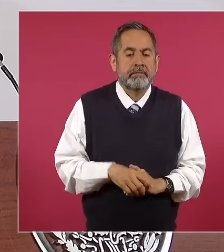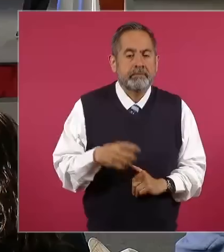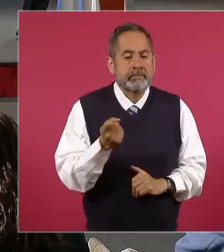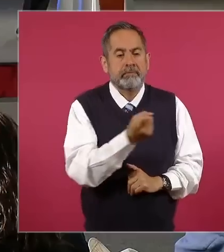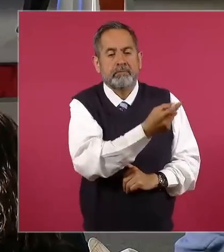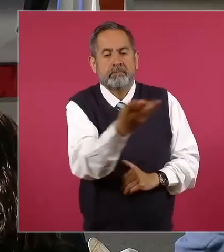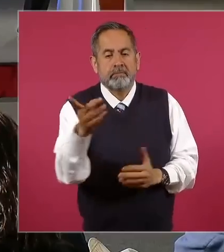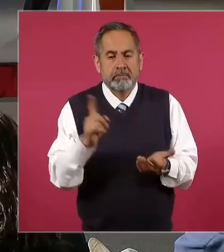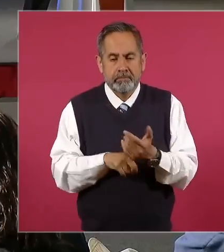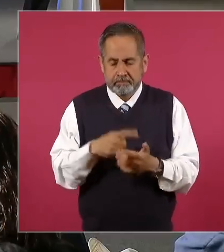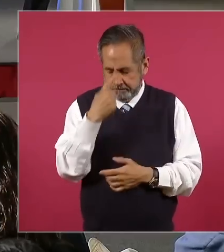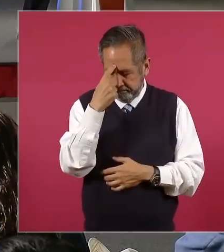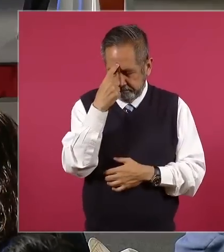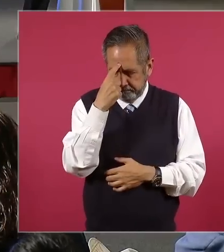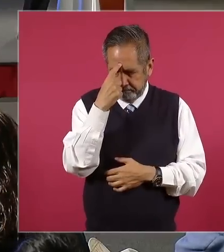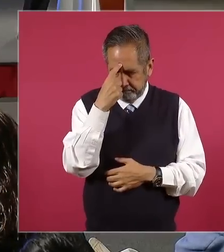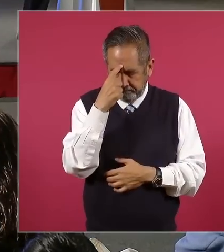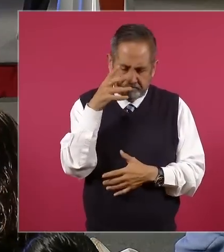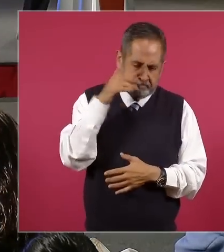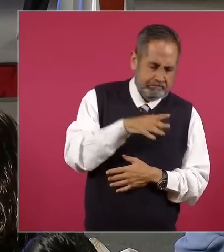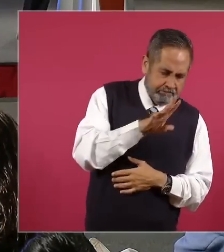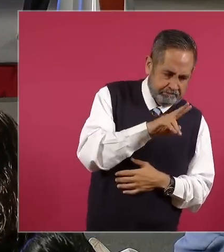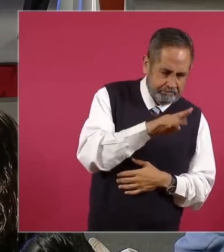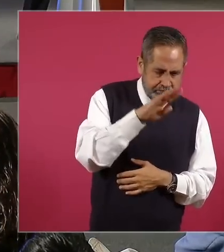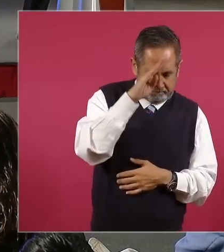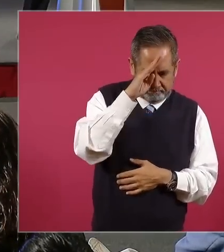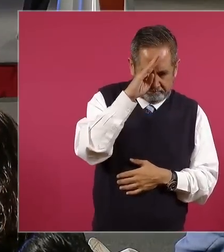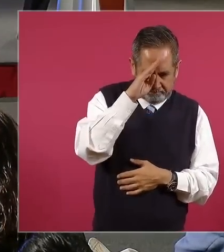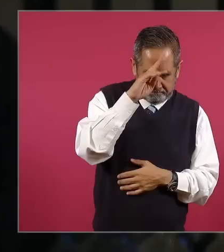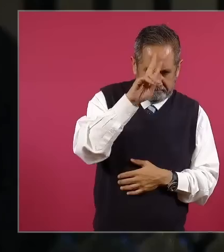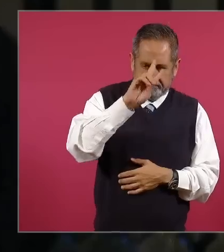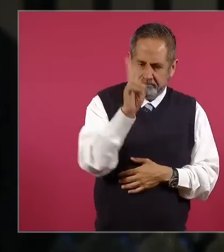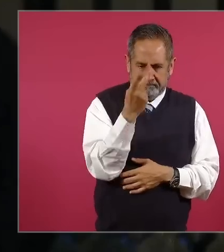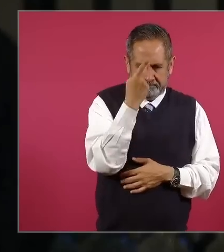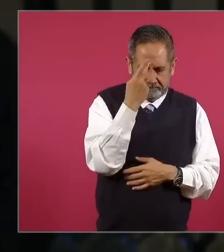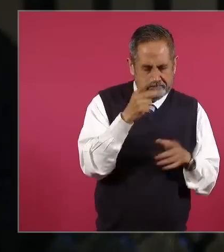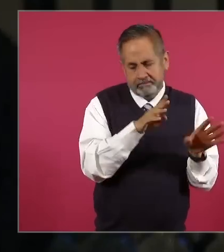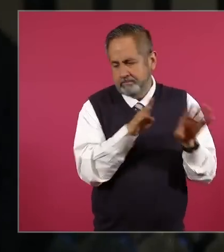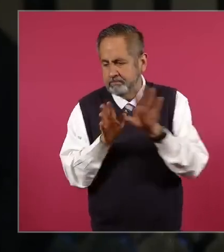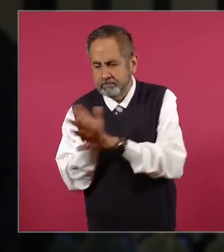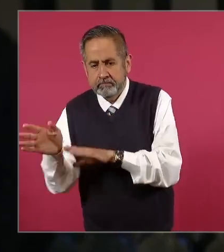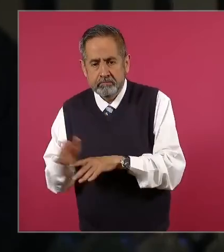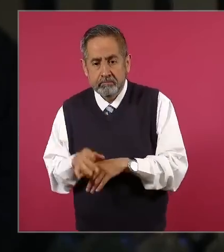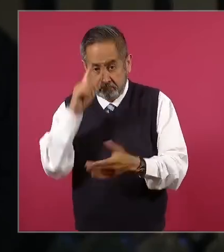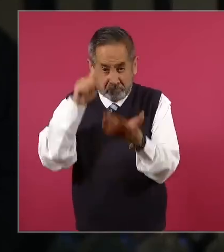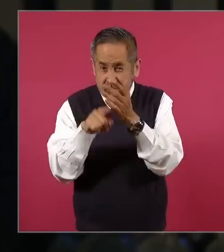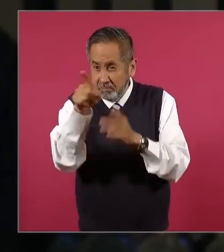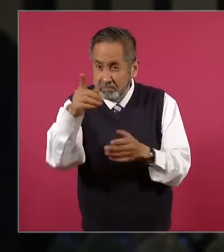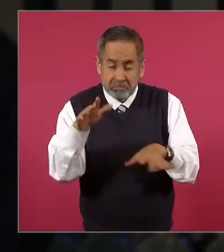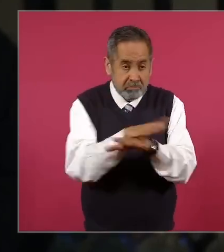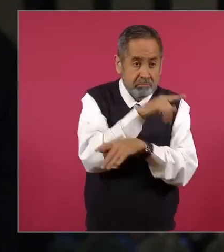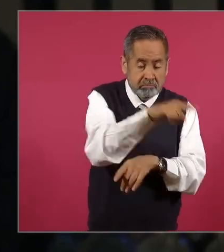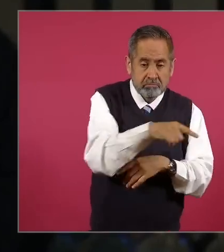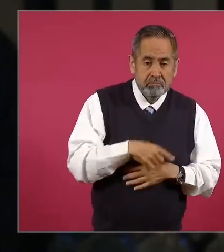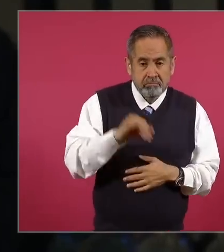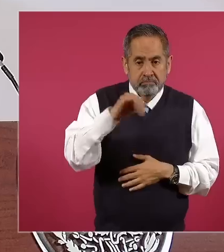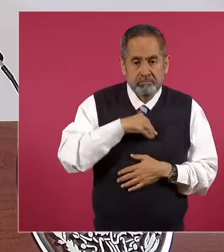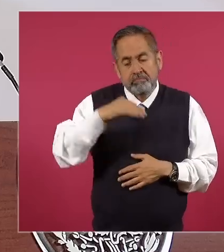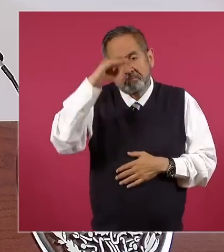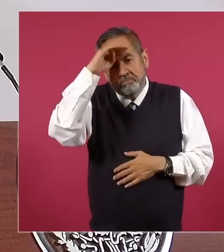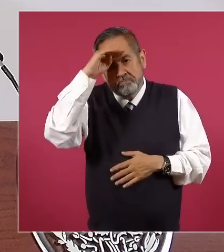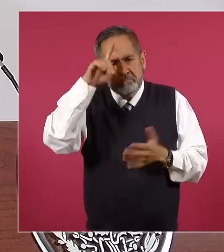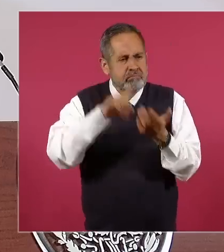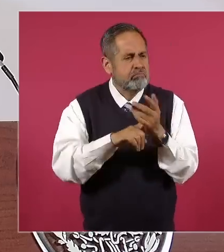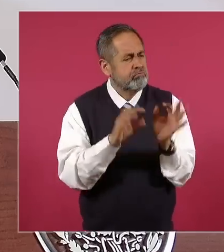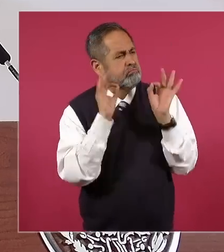cambian de parecer. ¿Y usted cree que este fue el caso? ¿Que Miguel Ángel Yunes Linares se dio cuenta de las virtudes de la reforma judicial? No